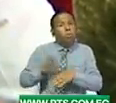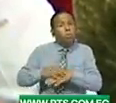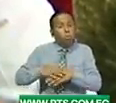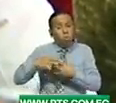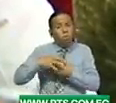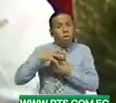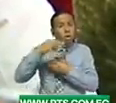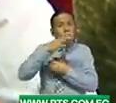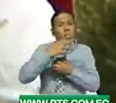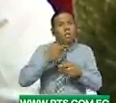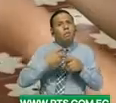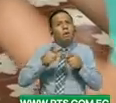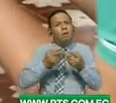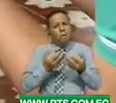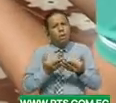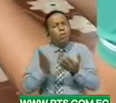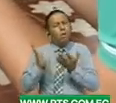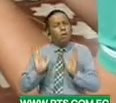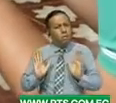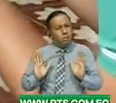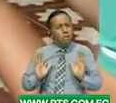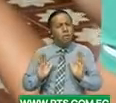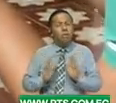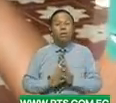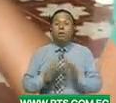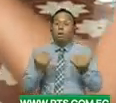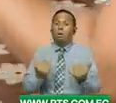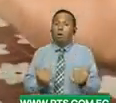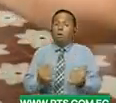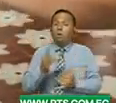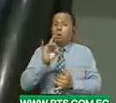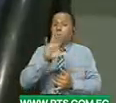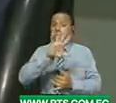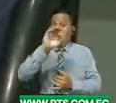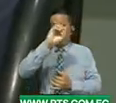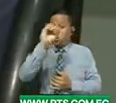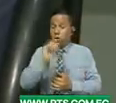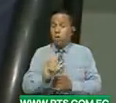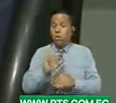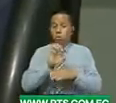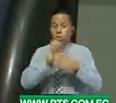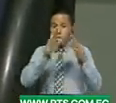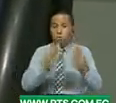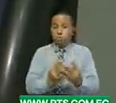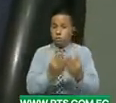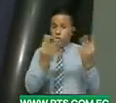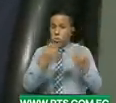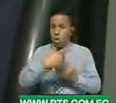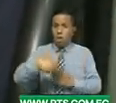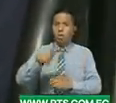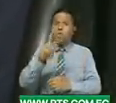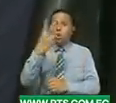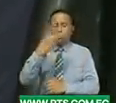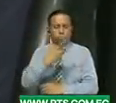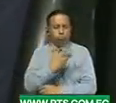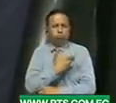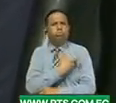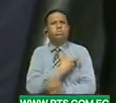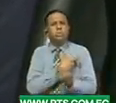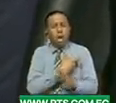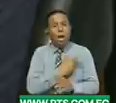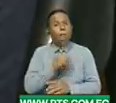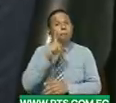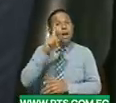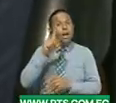de ciertas variantes. Y a pesar de que el 85% de ecuatorianos están vacunados con dos dosis, en el Centro de Investigaciones de